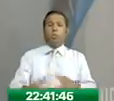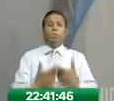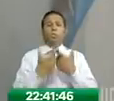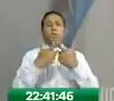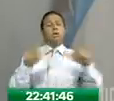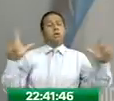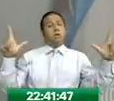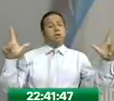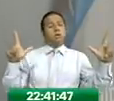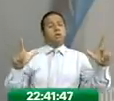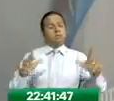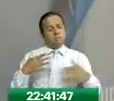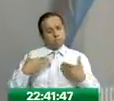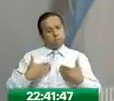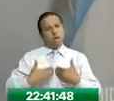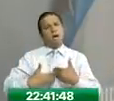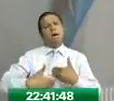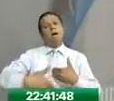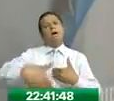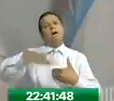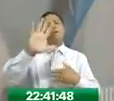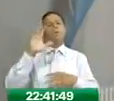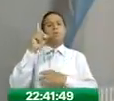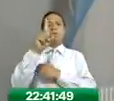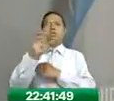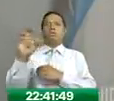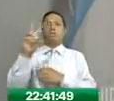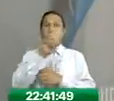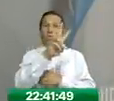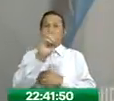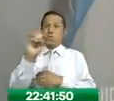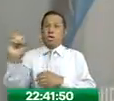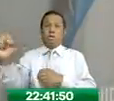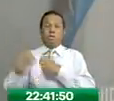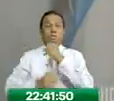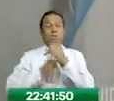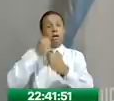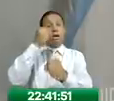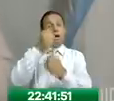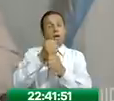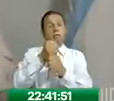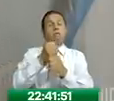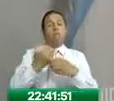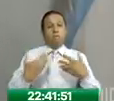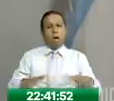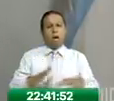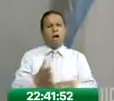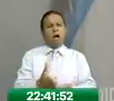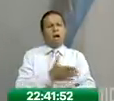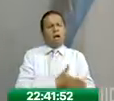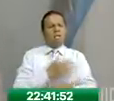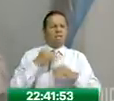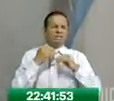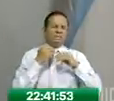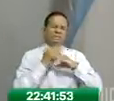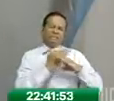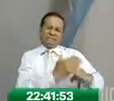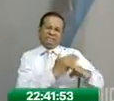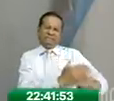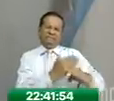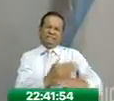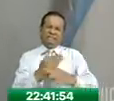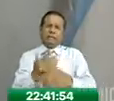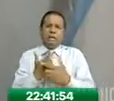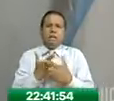Vamos rumbo al bicentenario, vamos a los 200 años, orgullosos de haber luchado por la libertad,